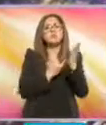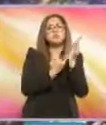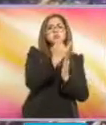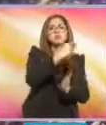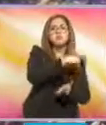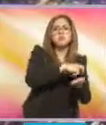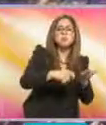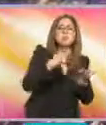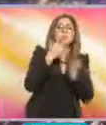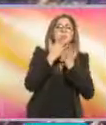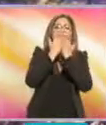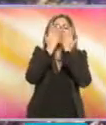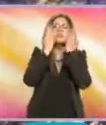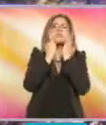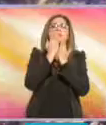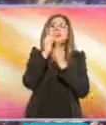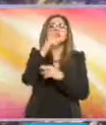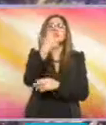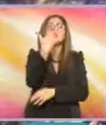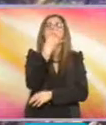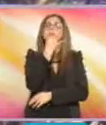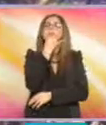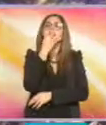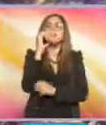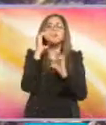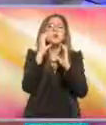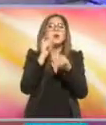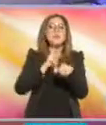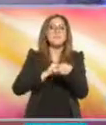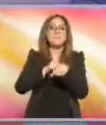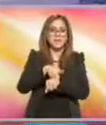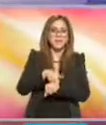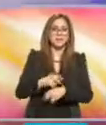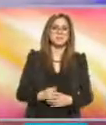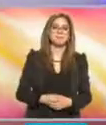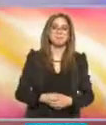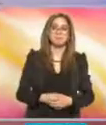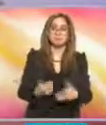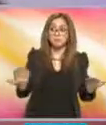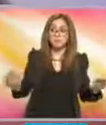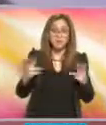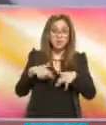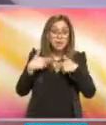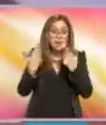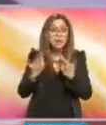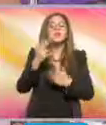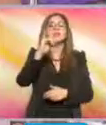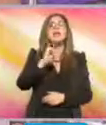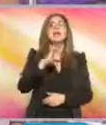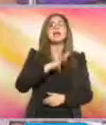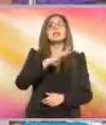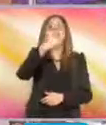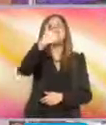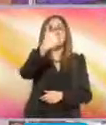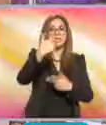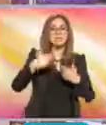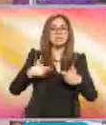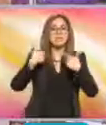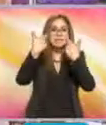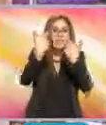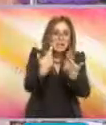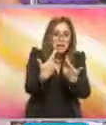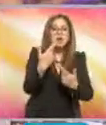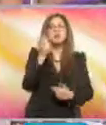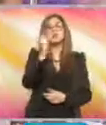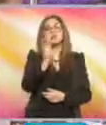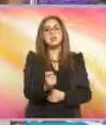5 minutitos a cuidar su tono de piel. Wow, muy bien. Entonces vamos a tener regalitos. Por ¿Cuántos? supuesto, vamos a tener 6 regalitos. Si les